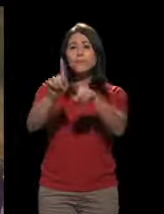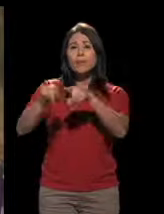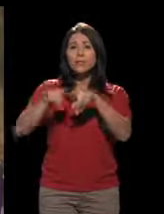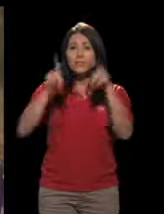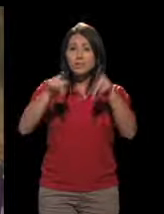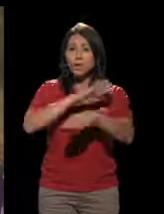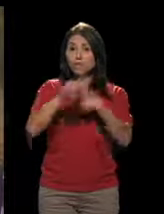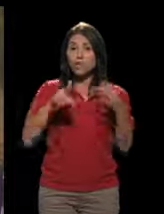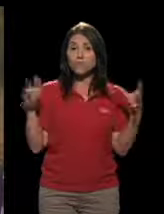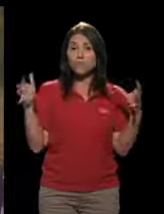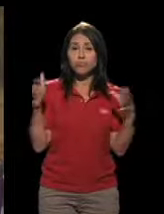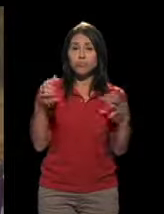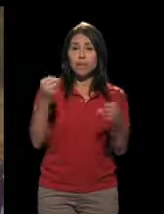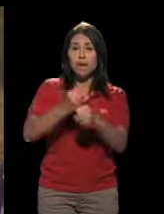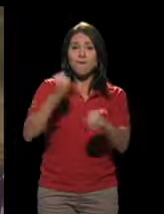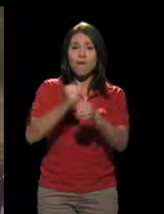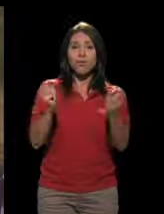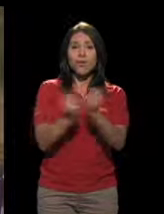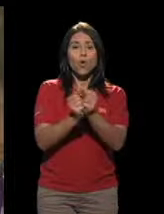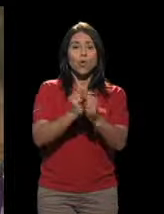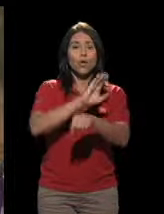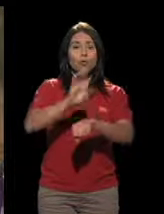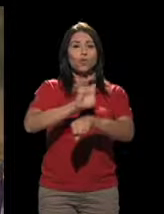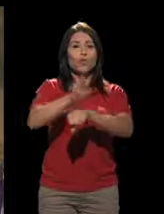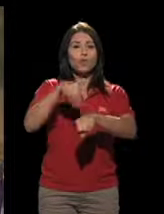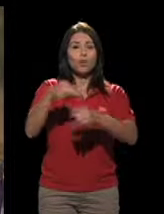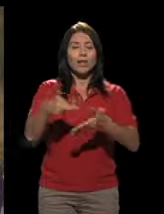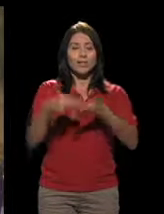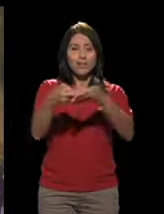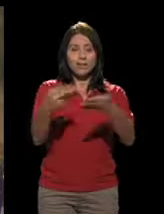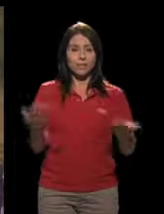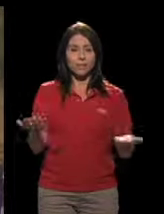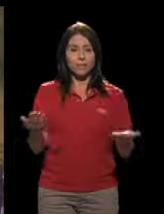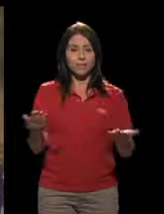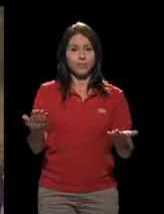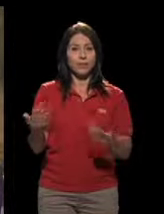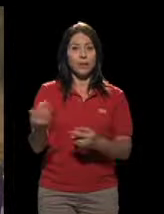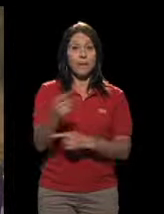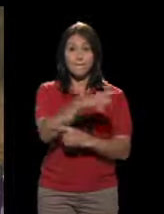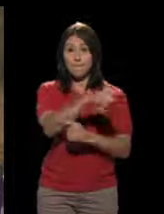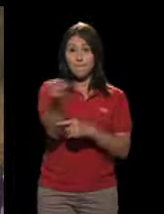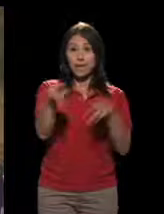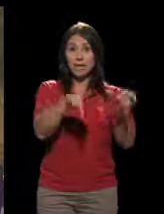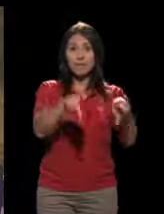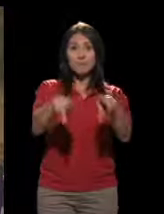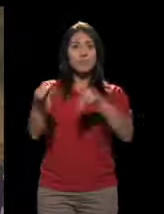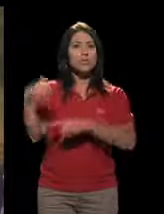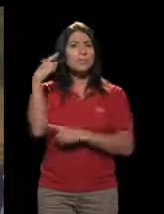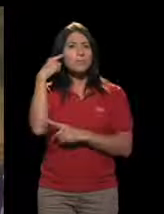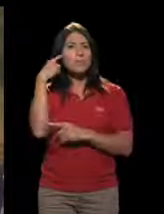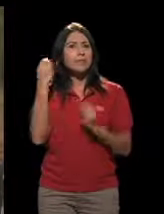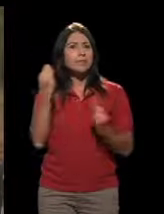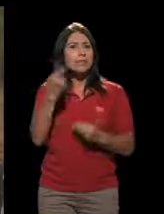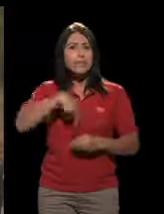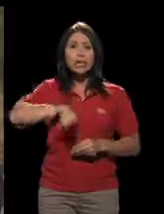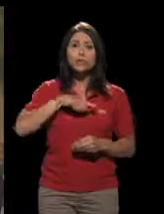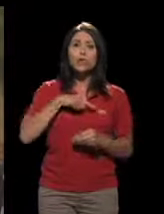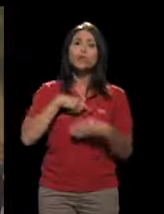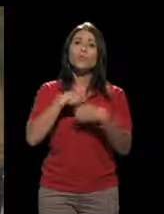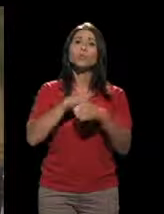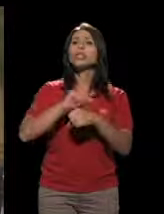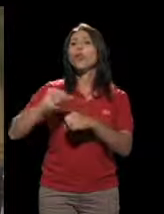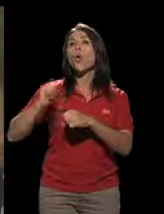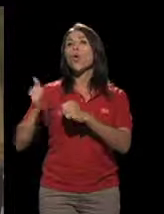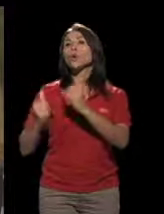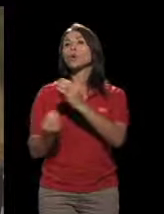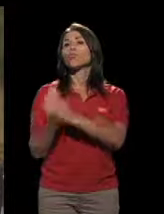personas que haremos un trabajo muy en conjunto con el Consejo Nacional de Rehabilitación. Para aquellas personas que se planteen si es que nosotros vamos a crear